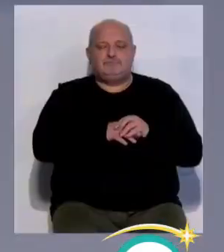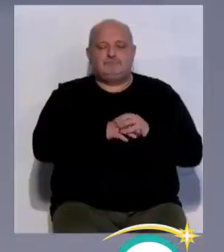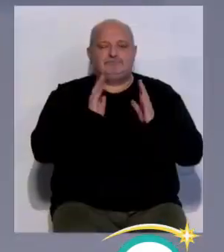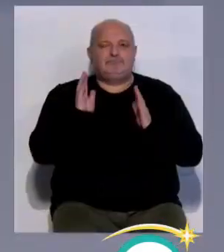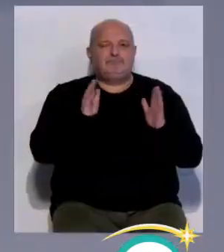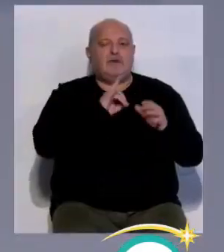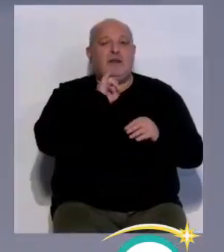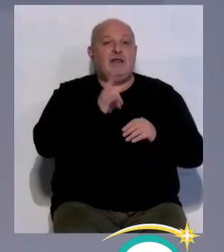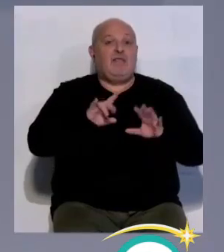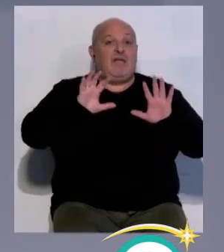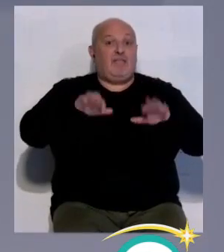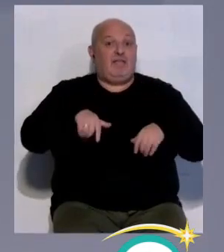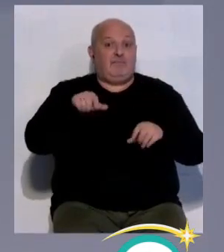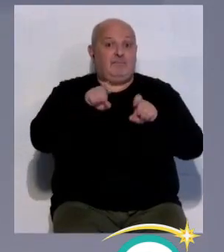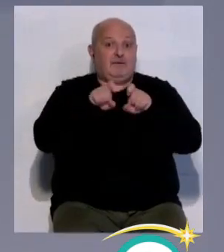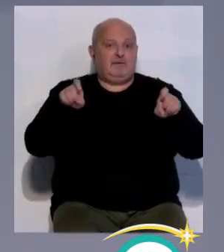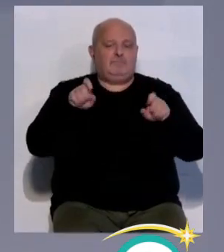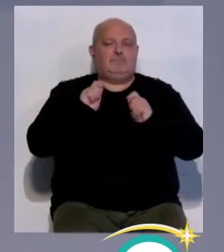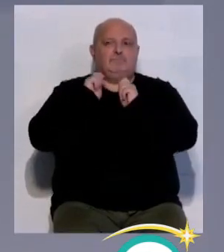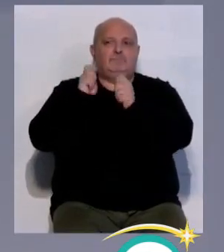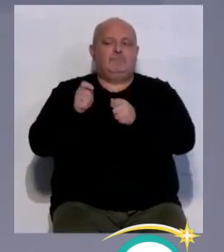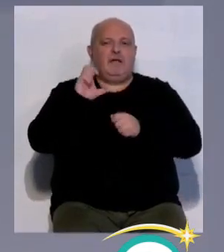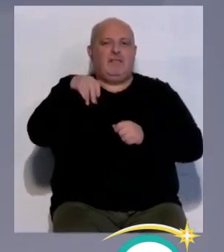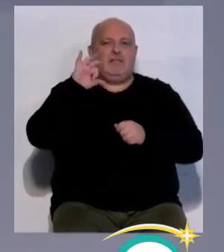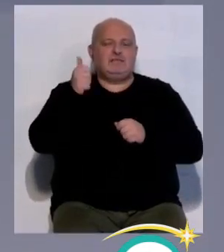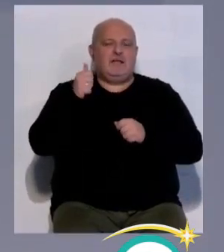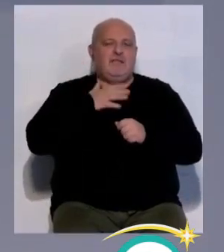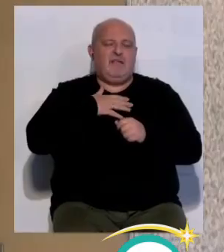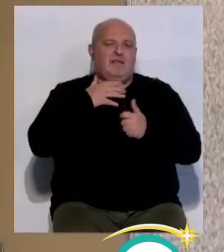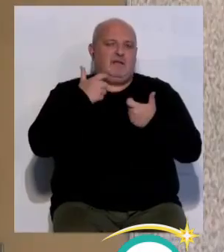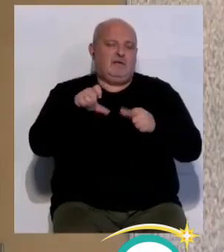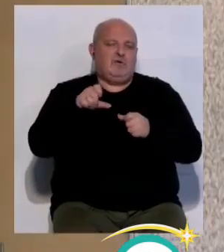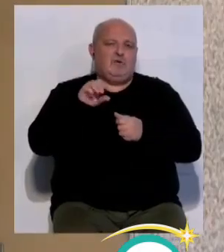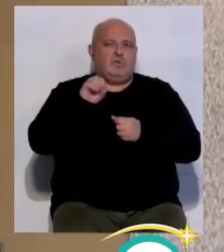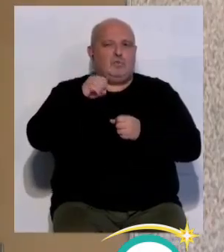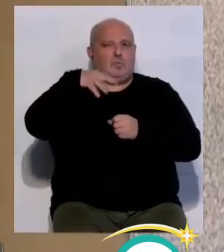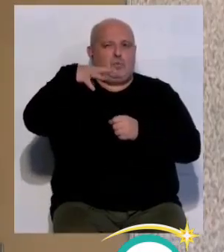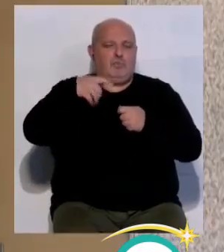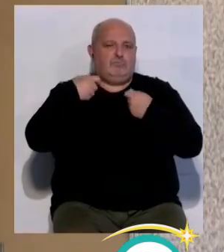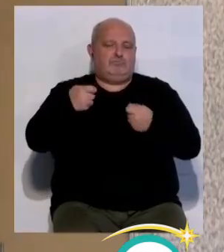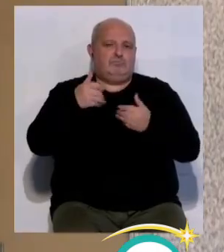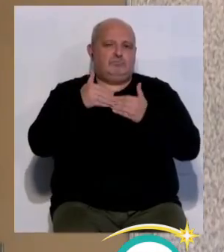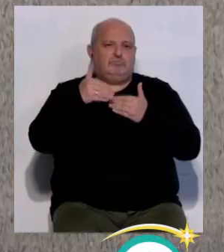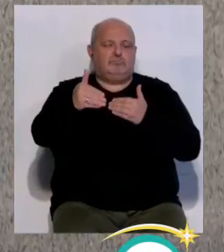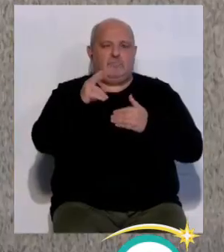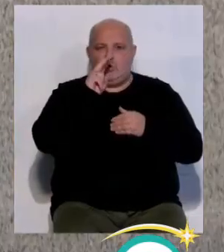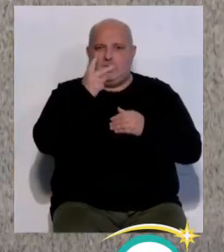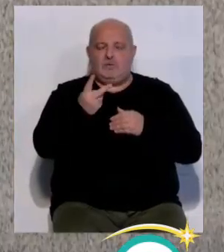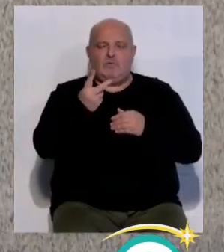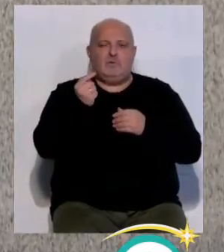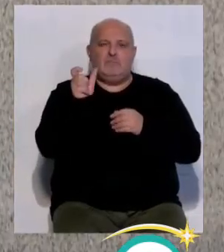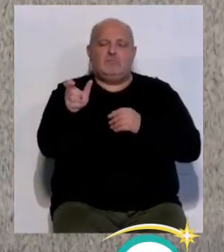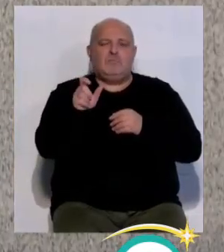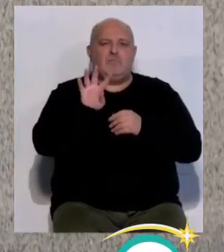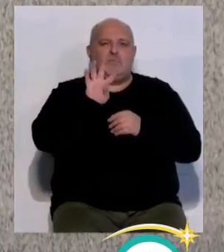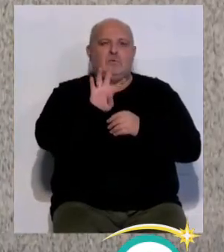Y Eléctrica de Cádiz ha adjudicado a Endesa la adquisición del suministro de energía eléctrica durante 2 años por un montante